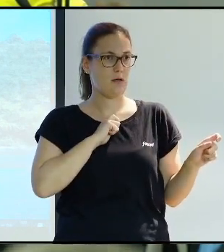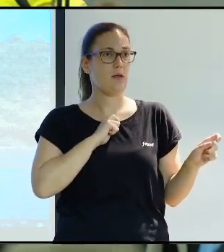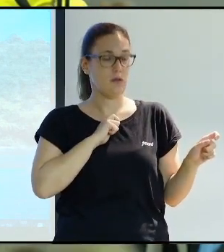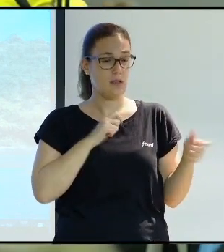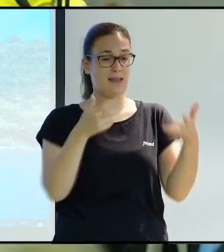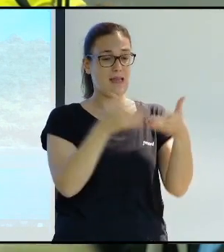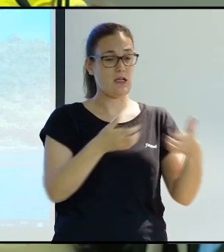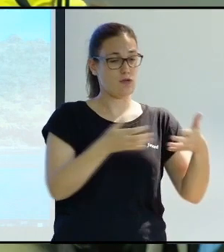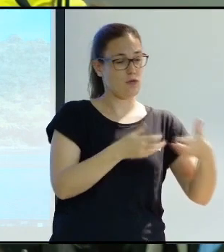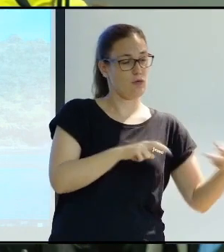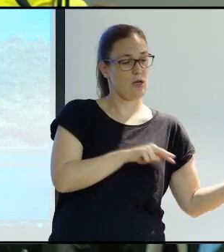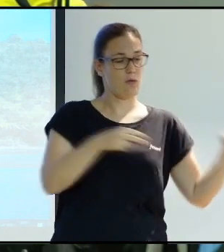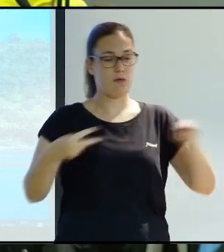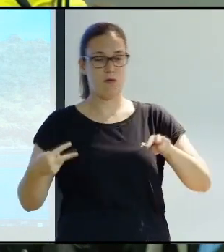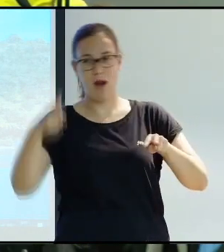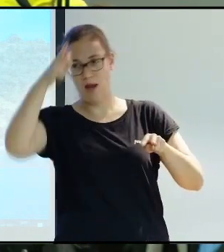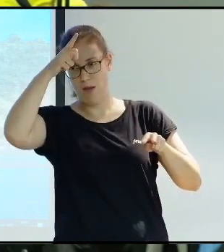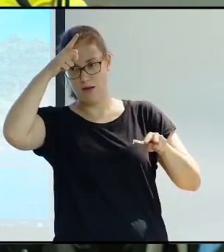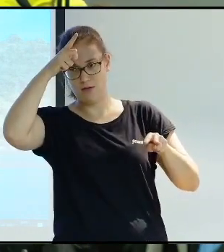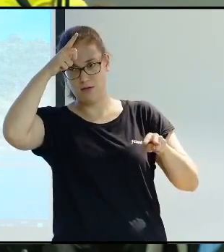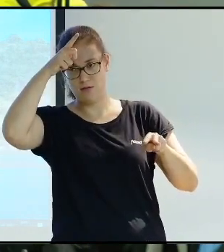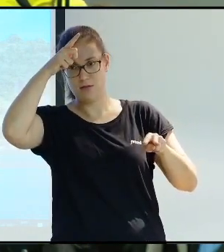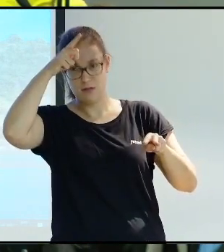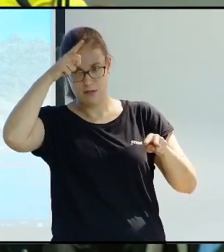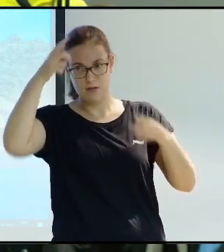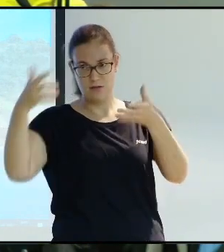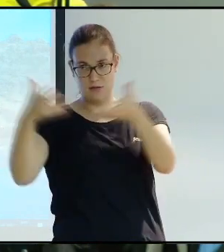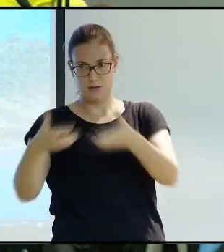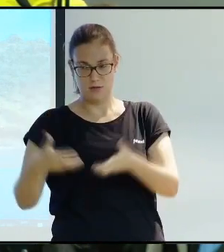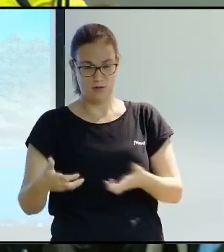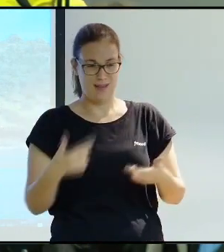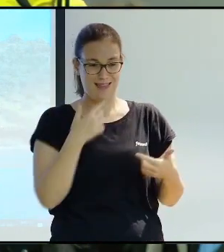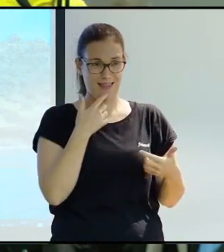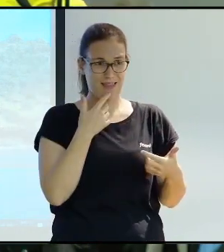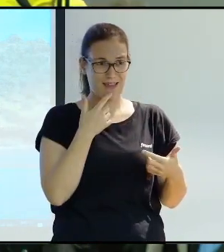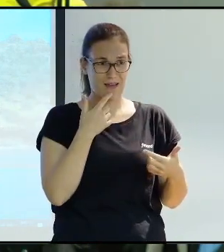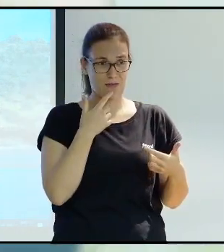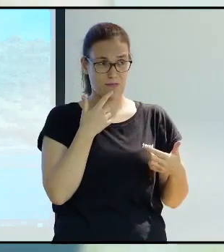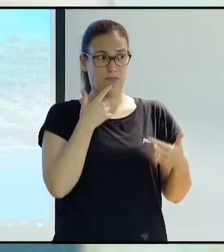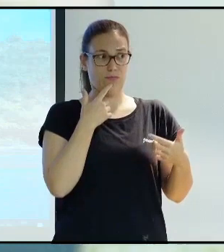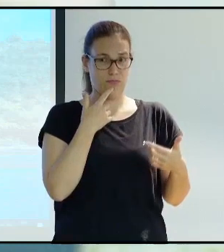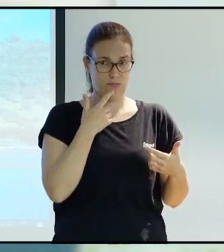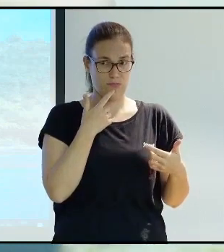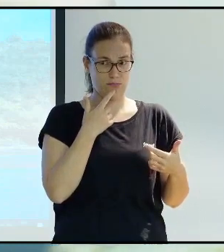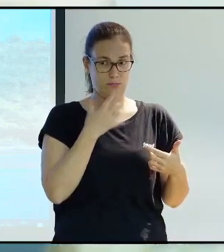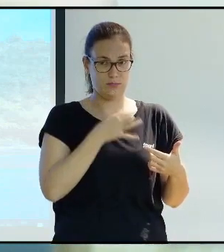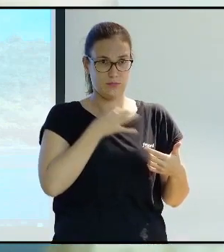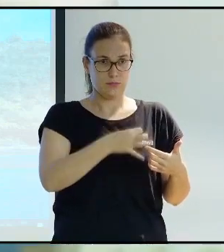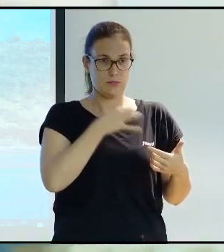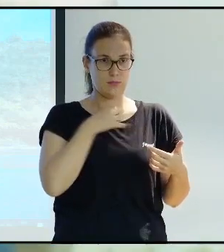el texto al alemán. Y entonces dijo, coño, que este es un público